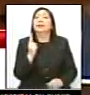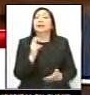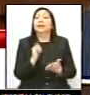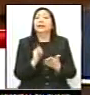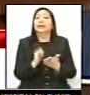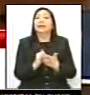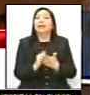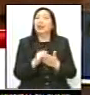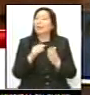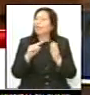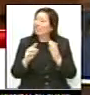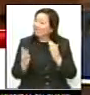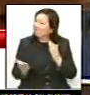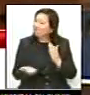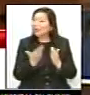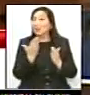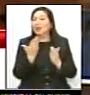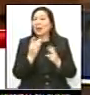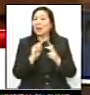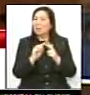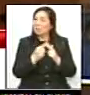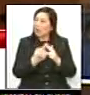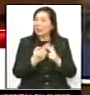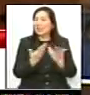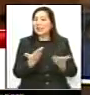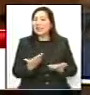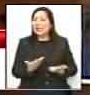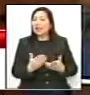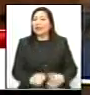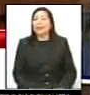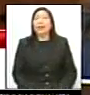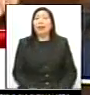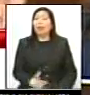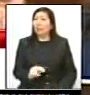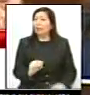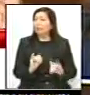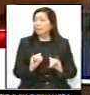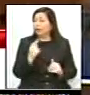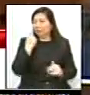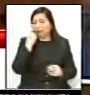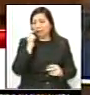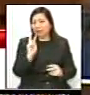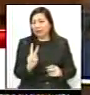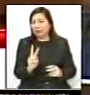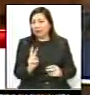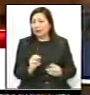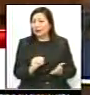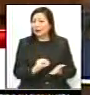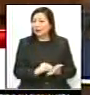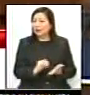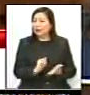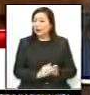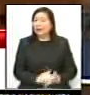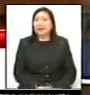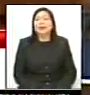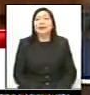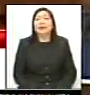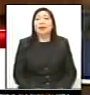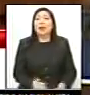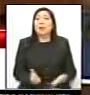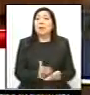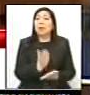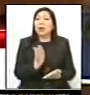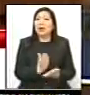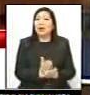de raíz. Y si me permite, nos estamos dando cuenta, los datos son evidentes, que el problema